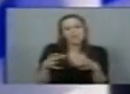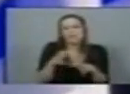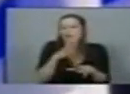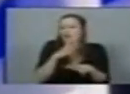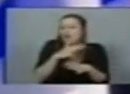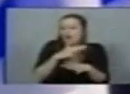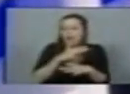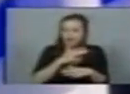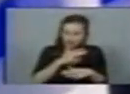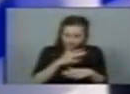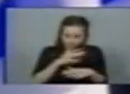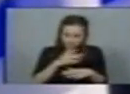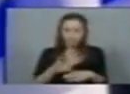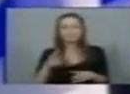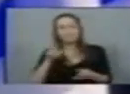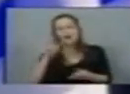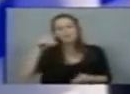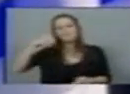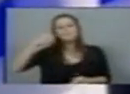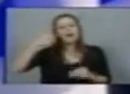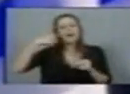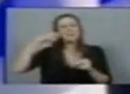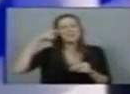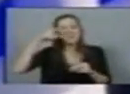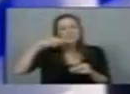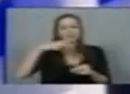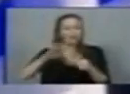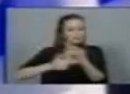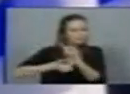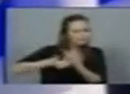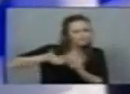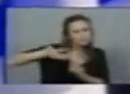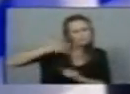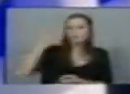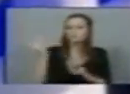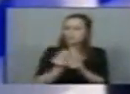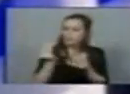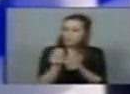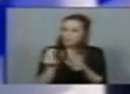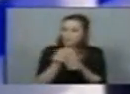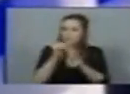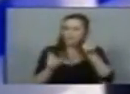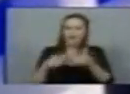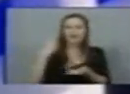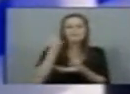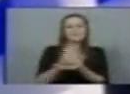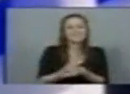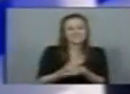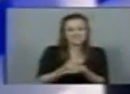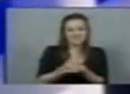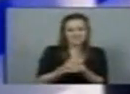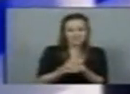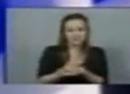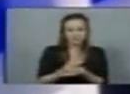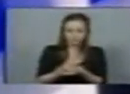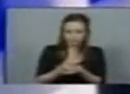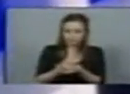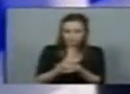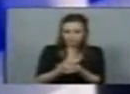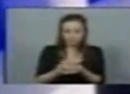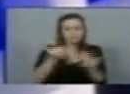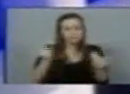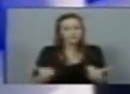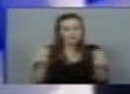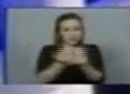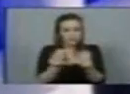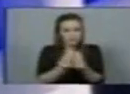decir, está la señorita que es Mañeto, está la señorita que es Pagliaro, está la señorita que es Aranda. Porque tienen tanto que con lo que verdadero nombre no alcanza. Entonces tienen